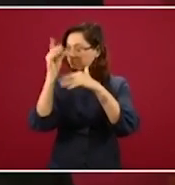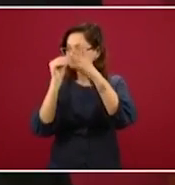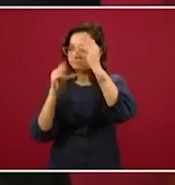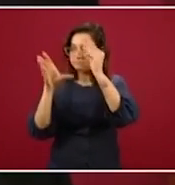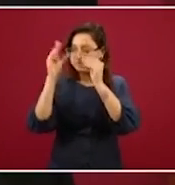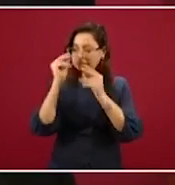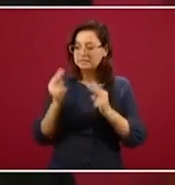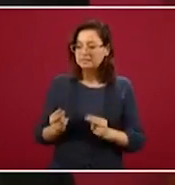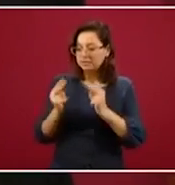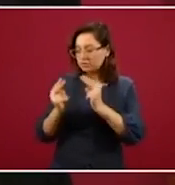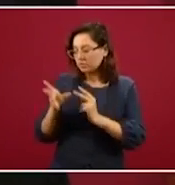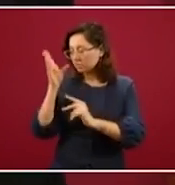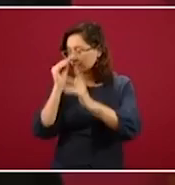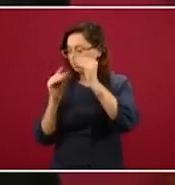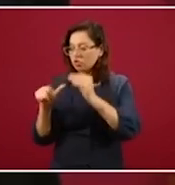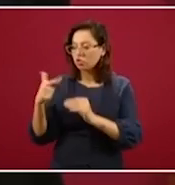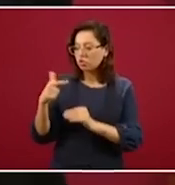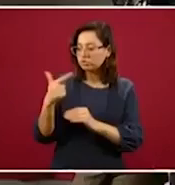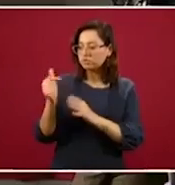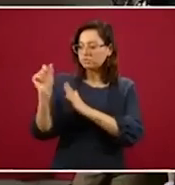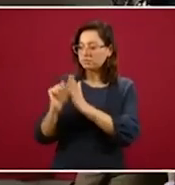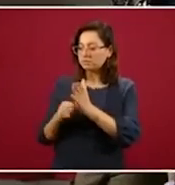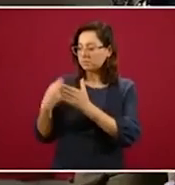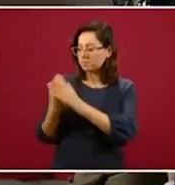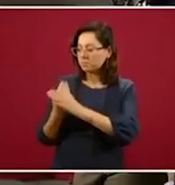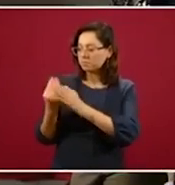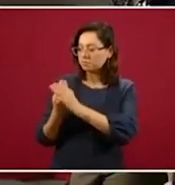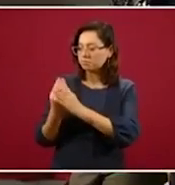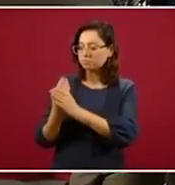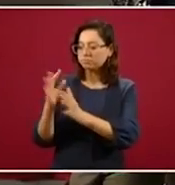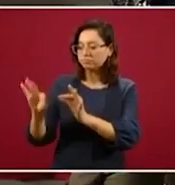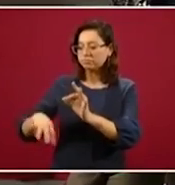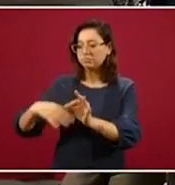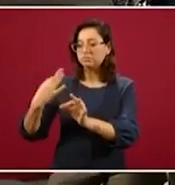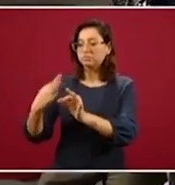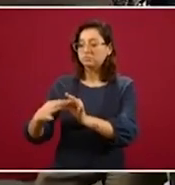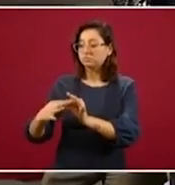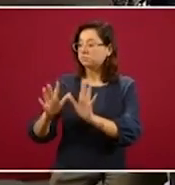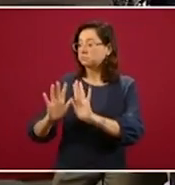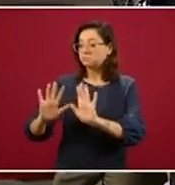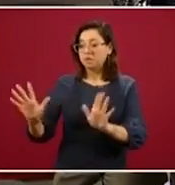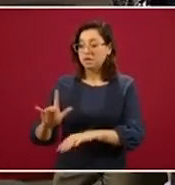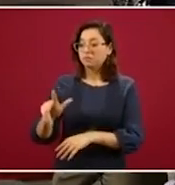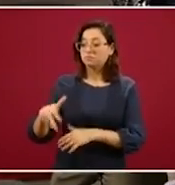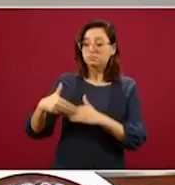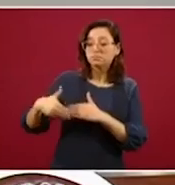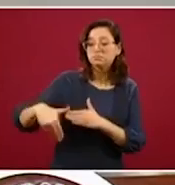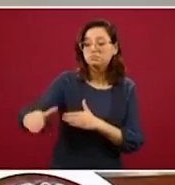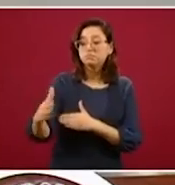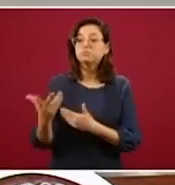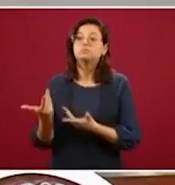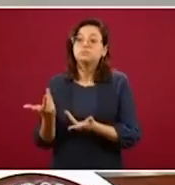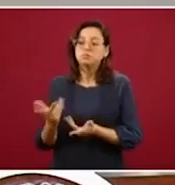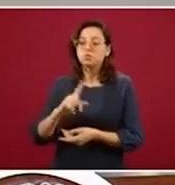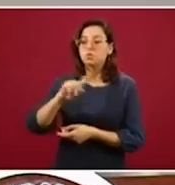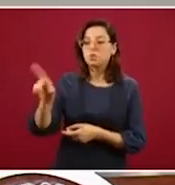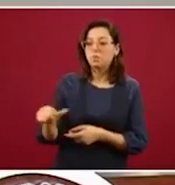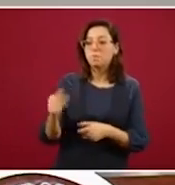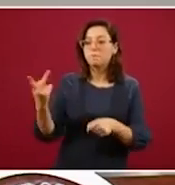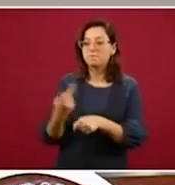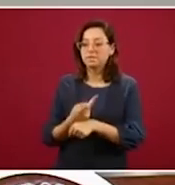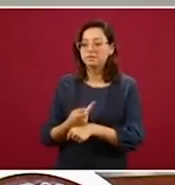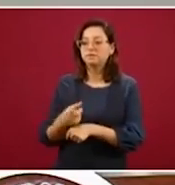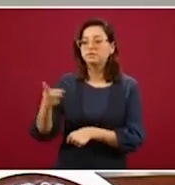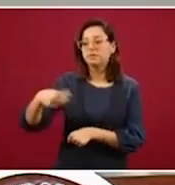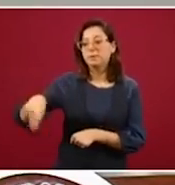capacitar durante 12 meses, ¿qué pasaba al pasar al mes 13? Ellos han hecho ya varias encuestas y han encontrado que alrededor